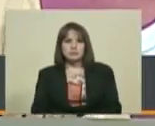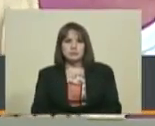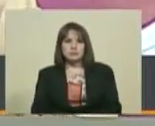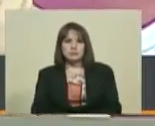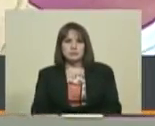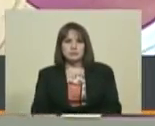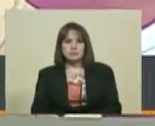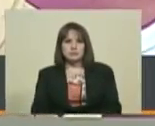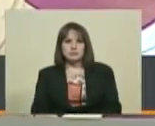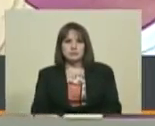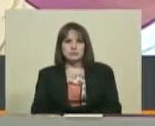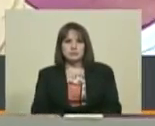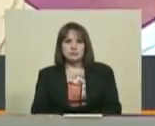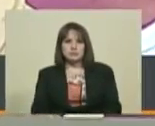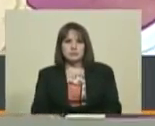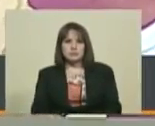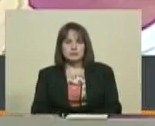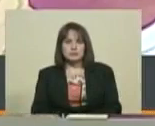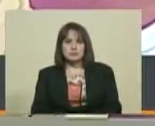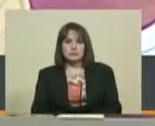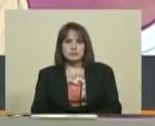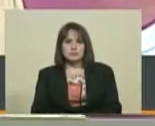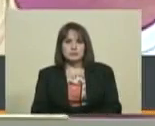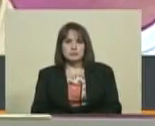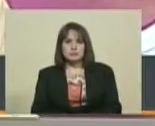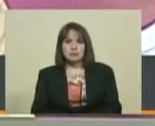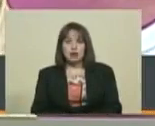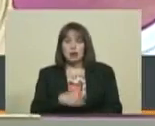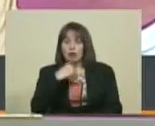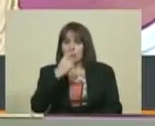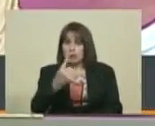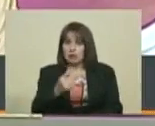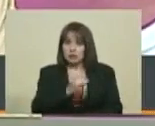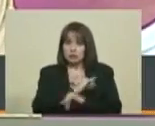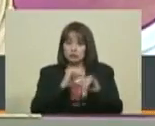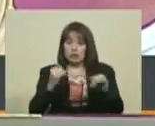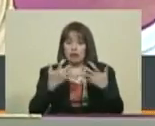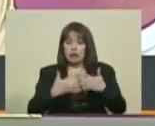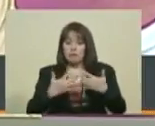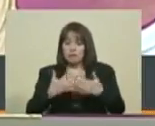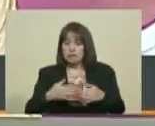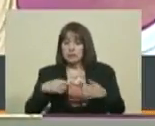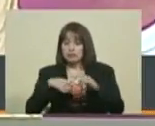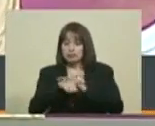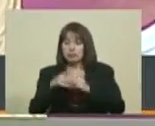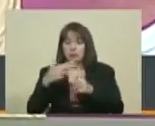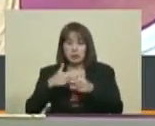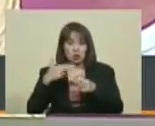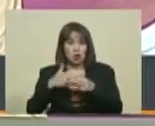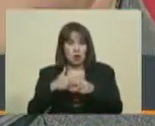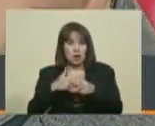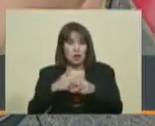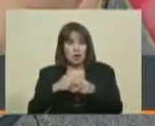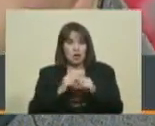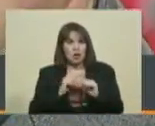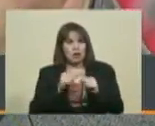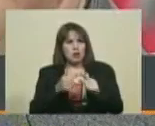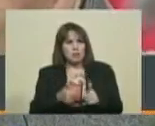de lo que ya es descrito dentro de la industria petrolera, empezó a